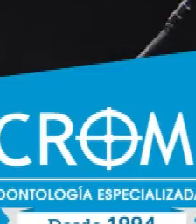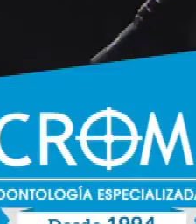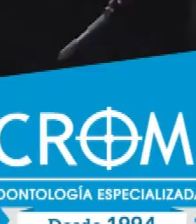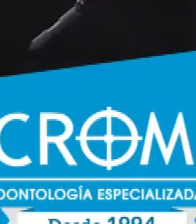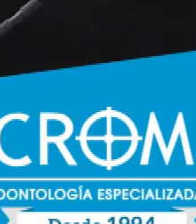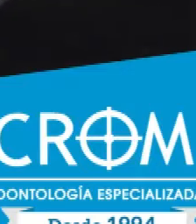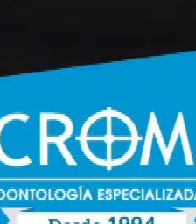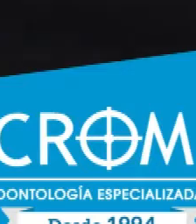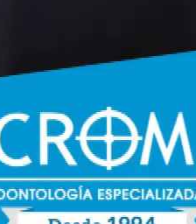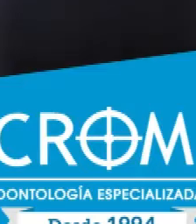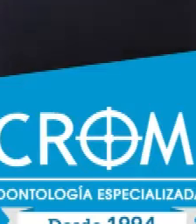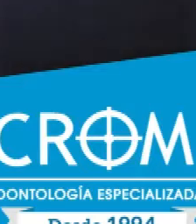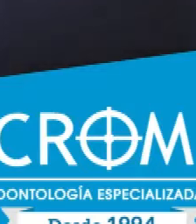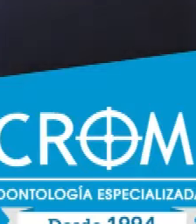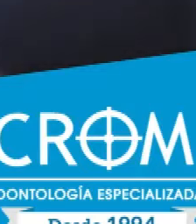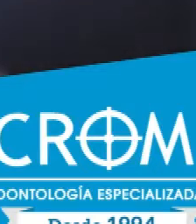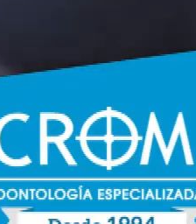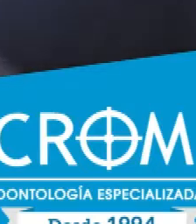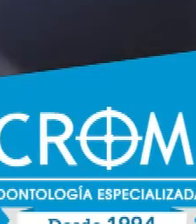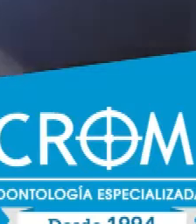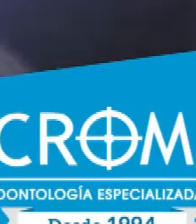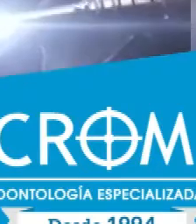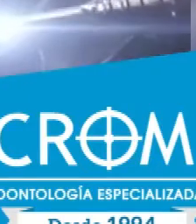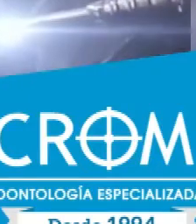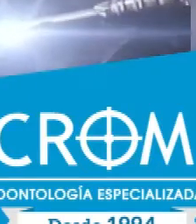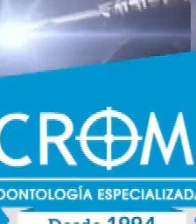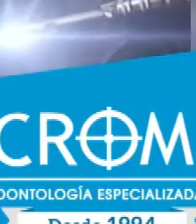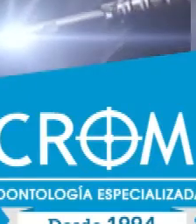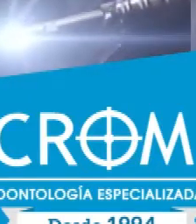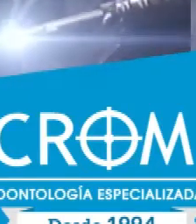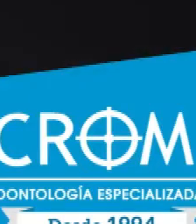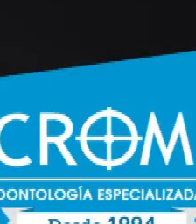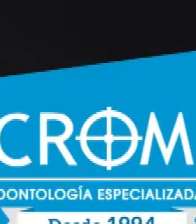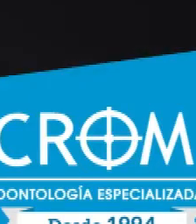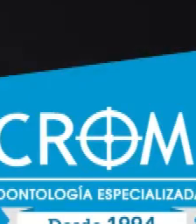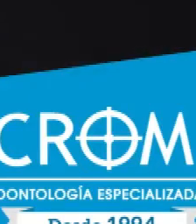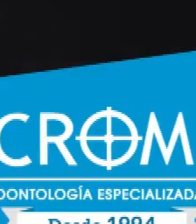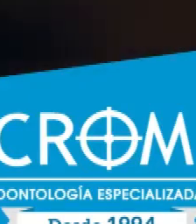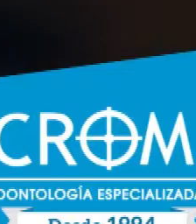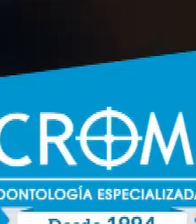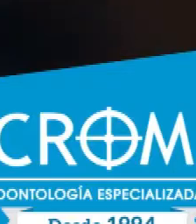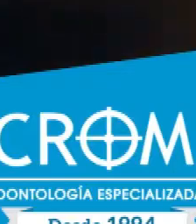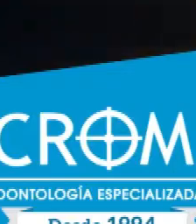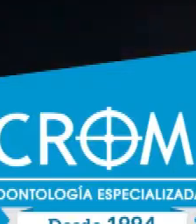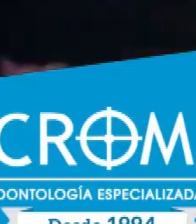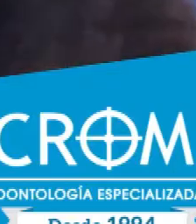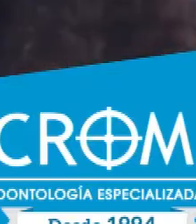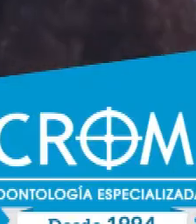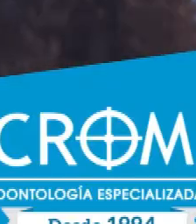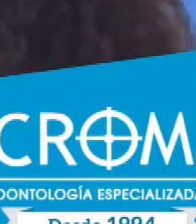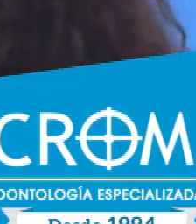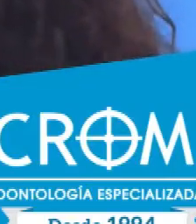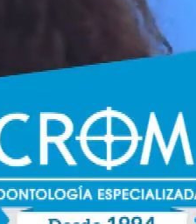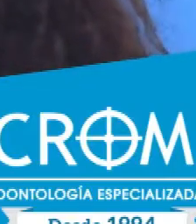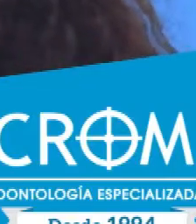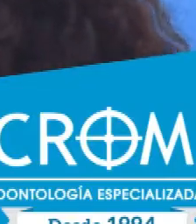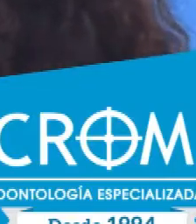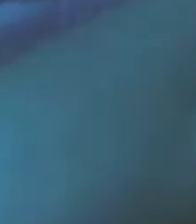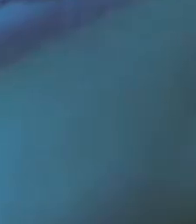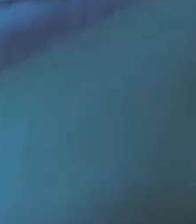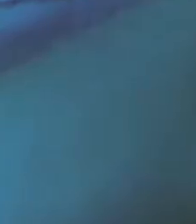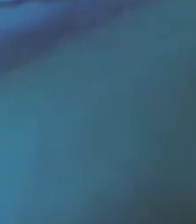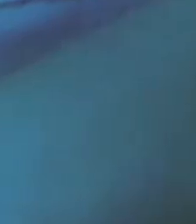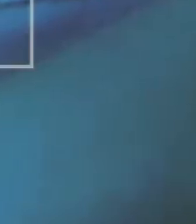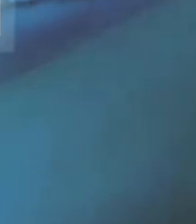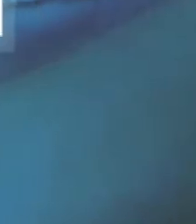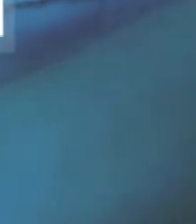Invisalign, ortodoncia invisible, resultados muy visibles, únicos certificados en Santander. Luce tu sonrisa, no tus brackets. Chrome,